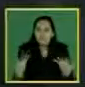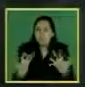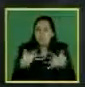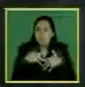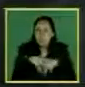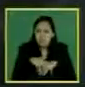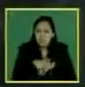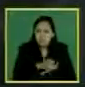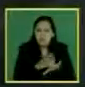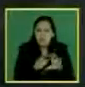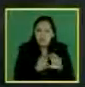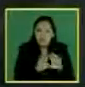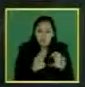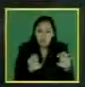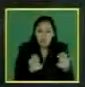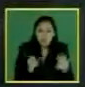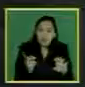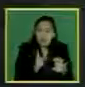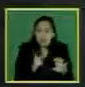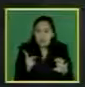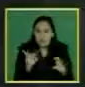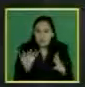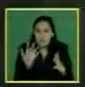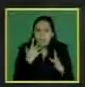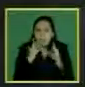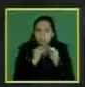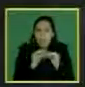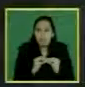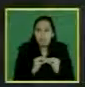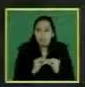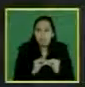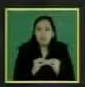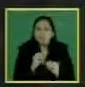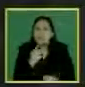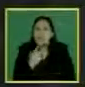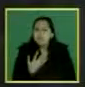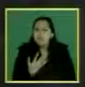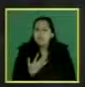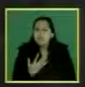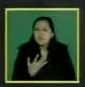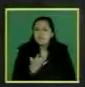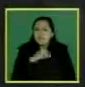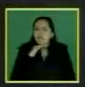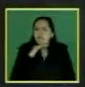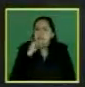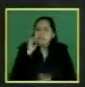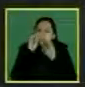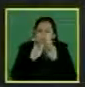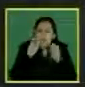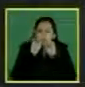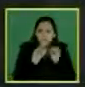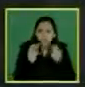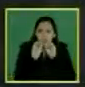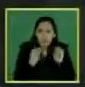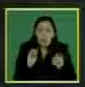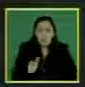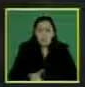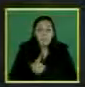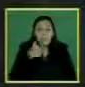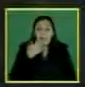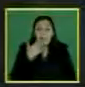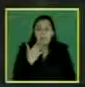conceptos no necesariamente coincidentes. Él dice que no es suficiente instruir y que incluso si